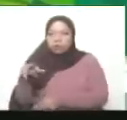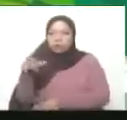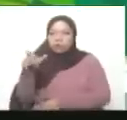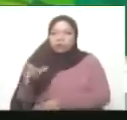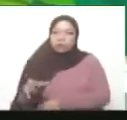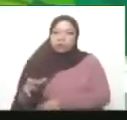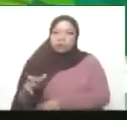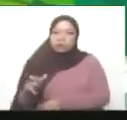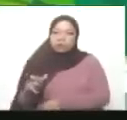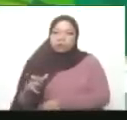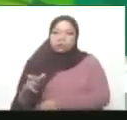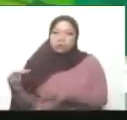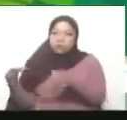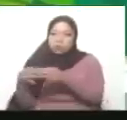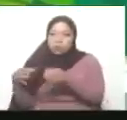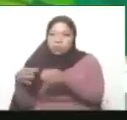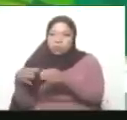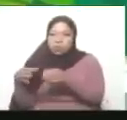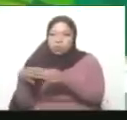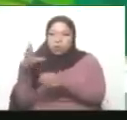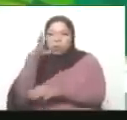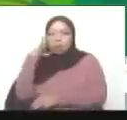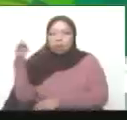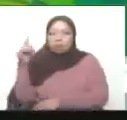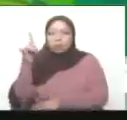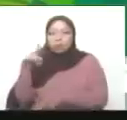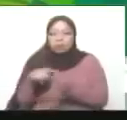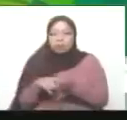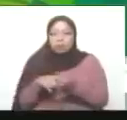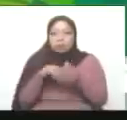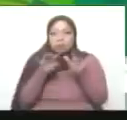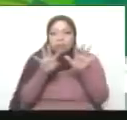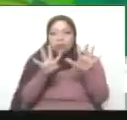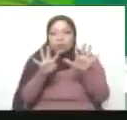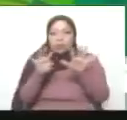que en la comisión arbitral de París 1899